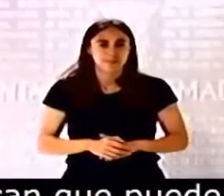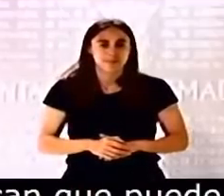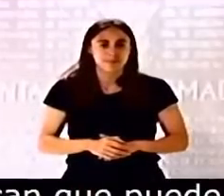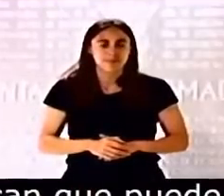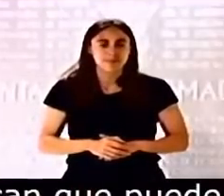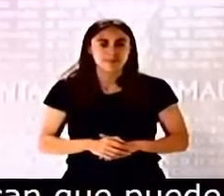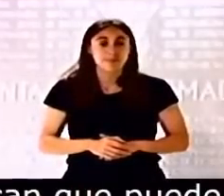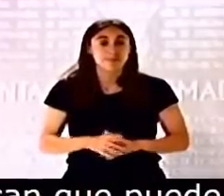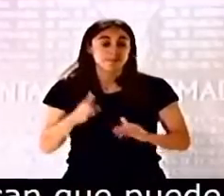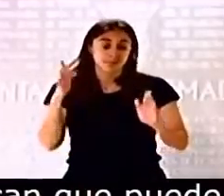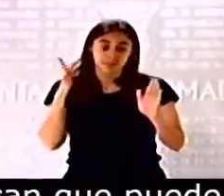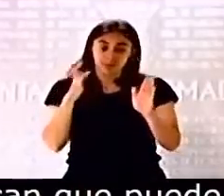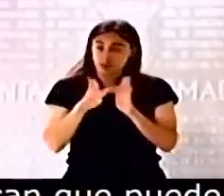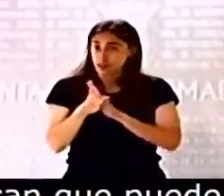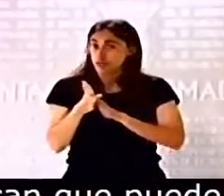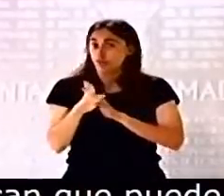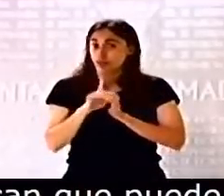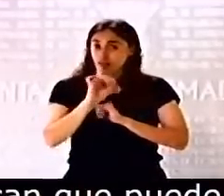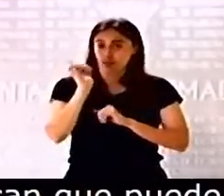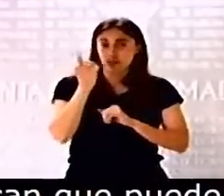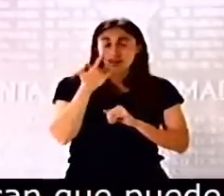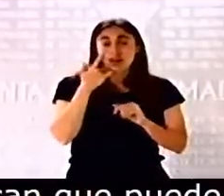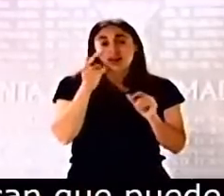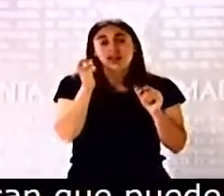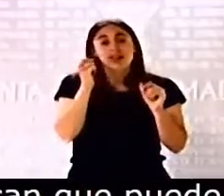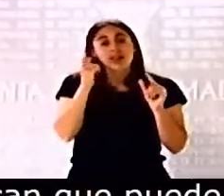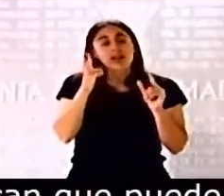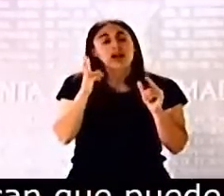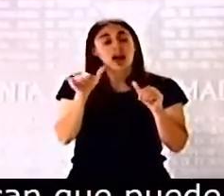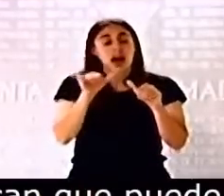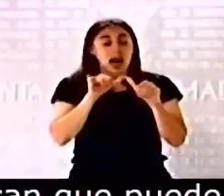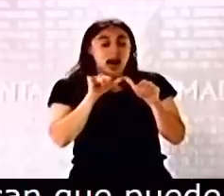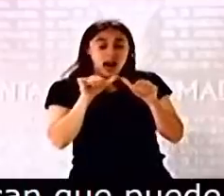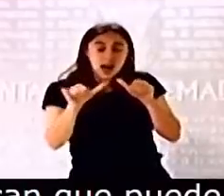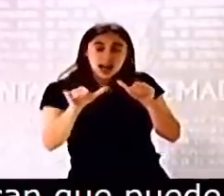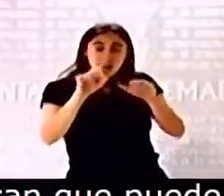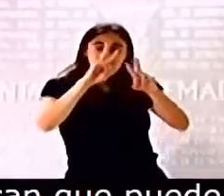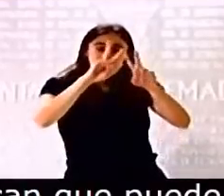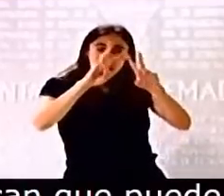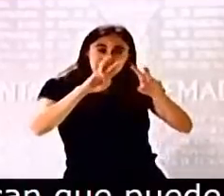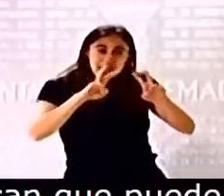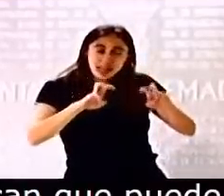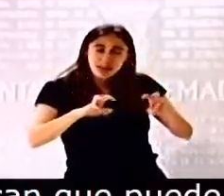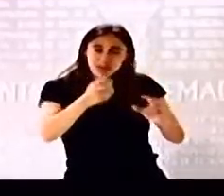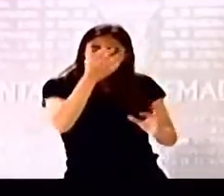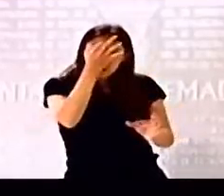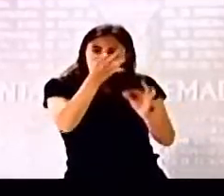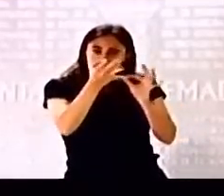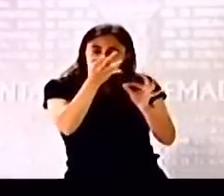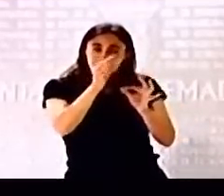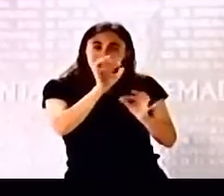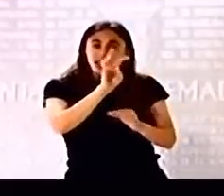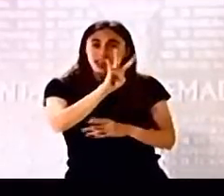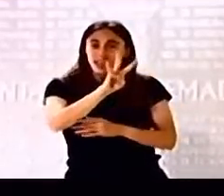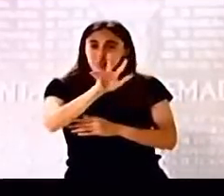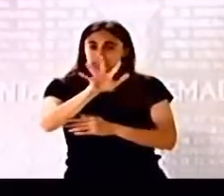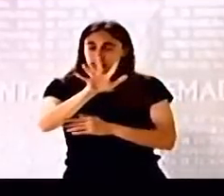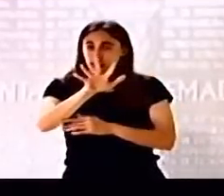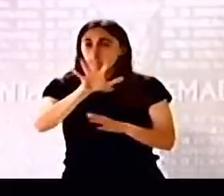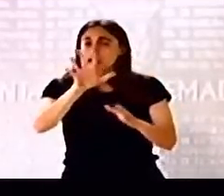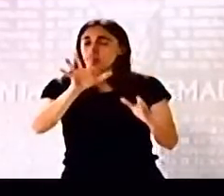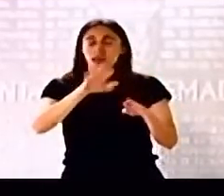A partir de ese momento se ha hecho un estudio muy minucioso de estas 34 explotaciones ganaderas.